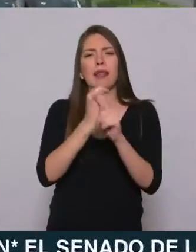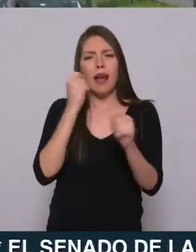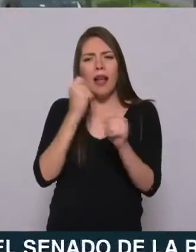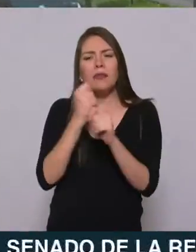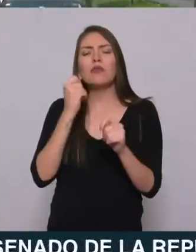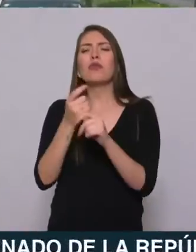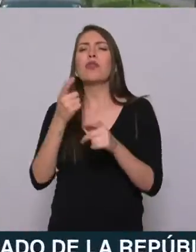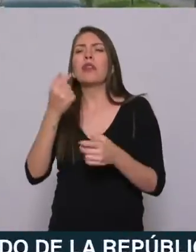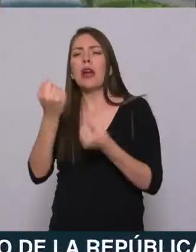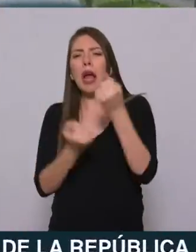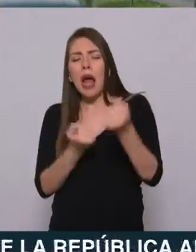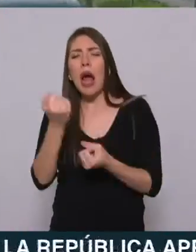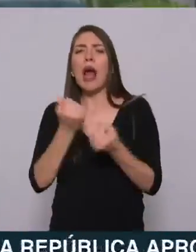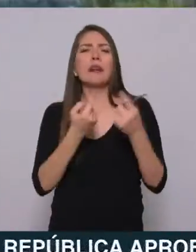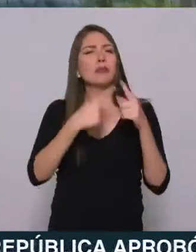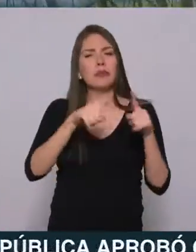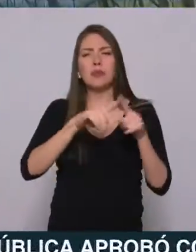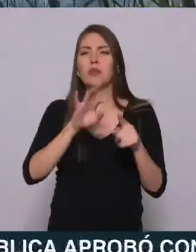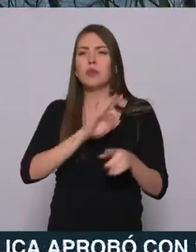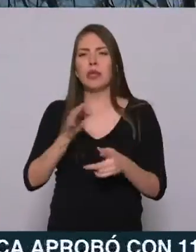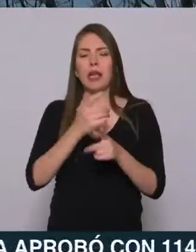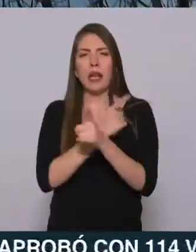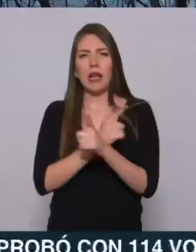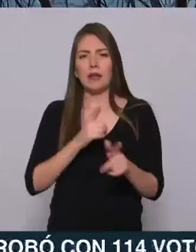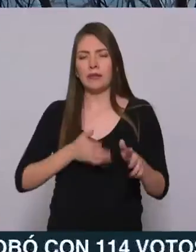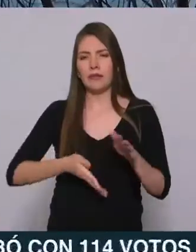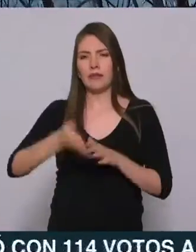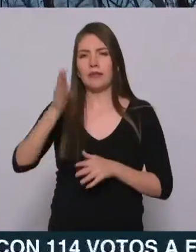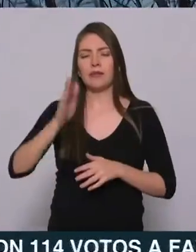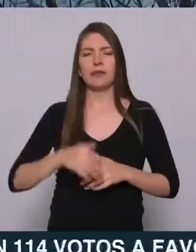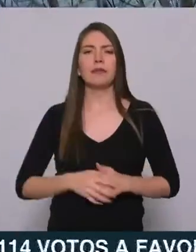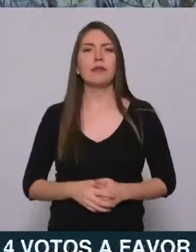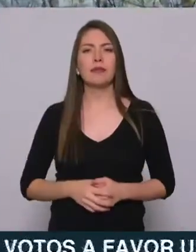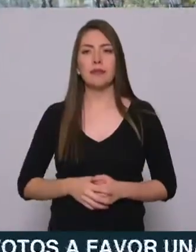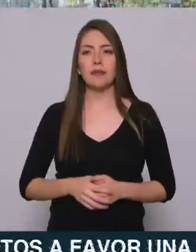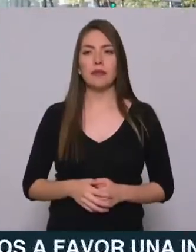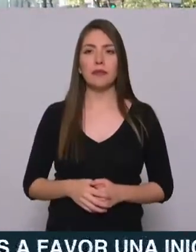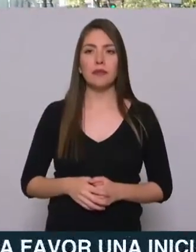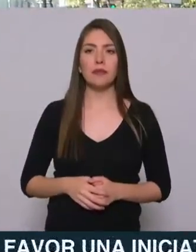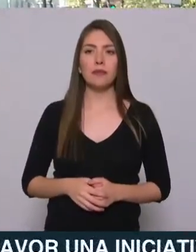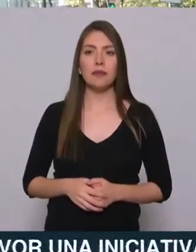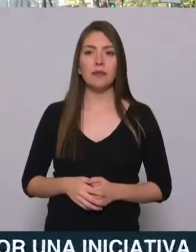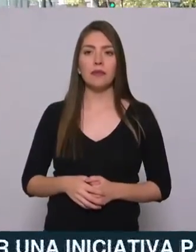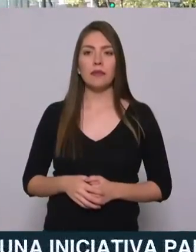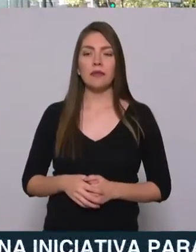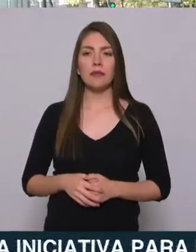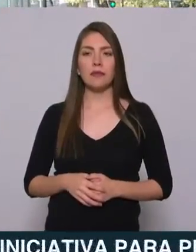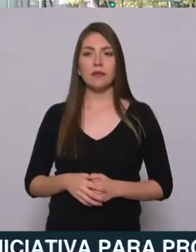privado. Con imágenes de Manuel Hernández, Iraís Morquecho, 21 Noticias.